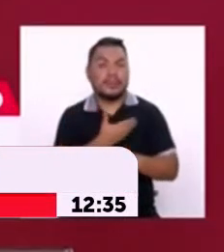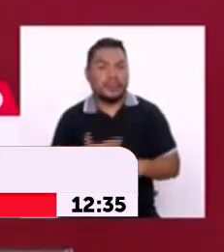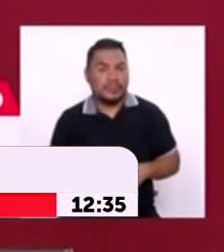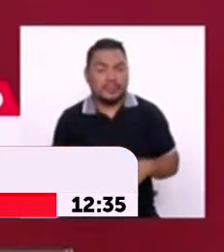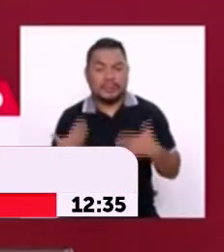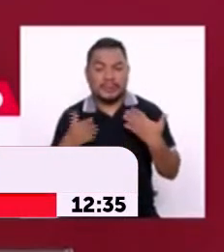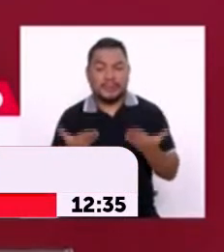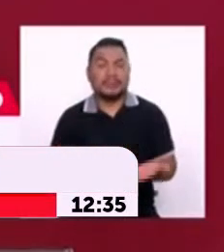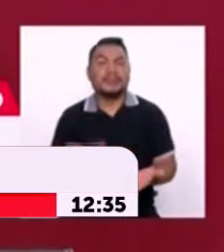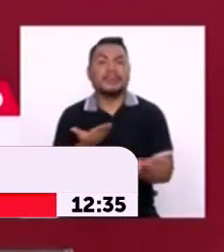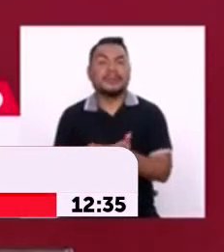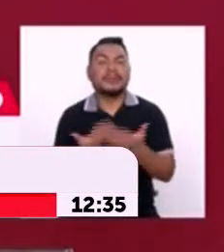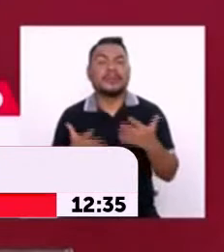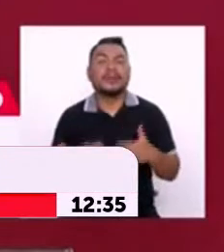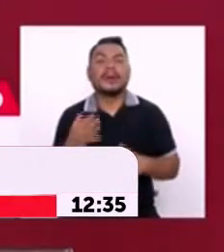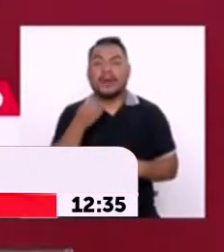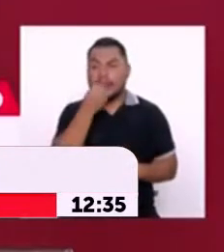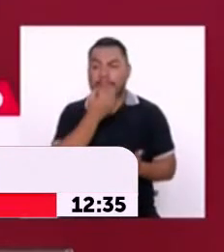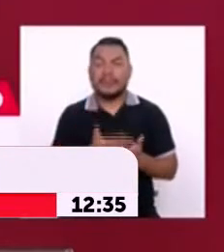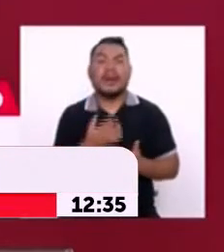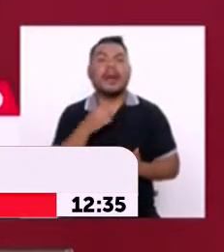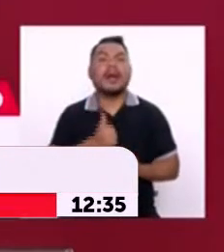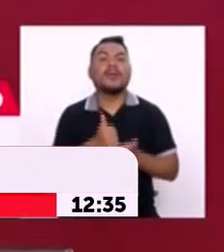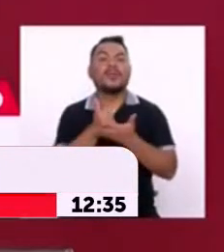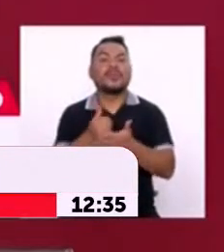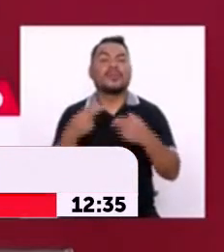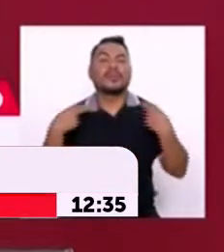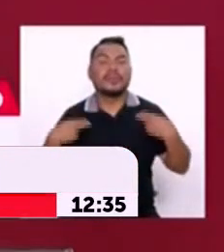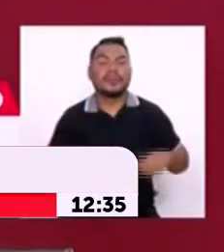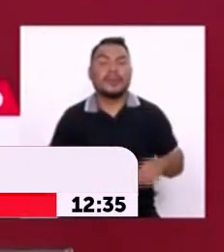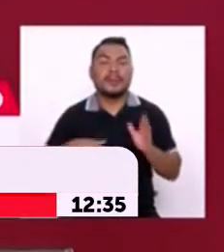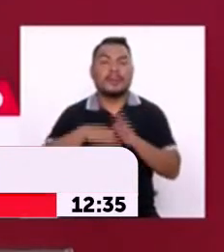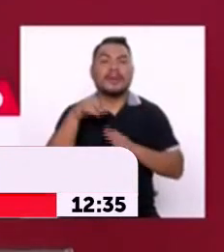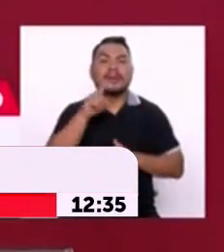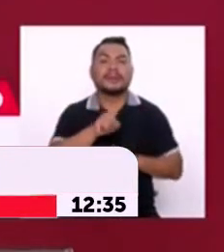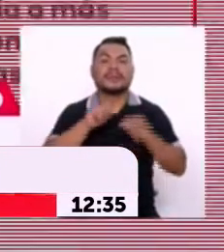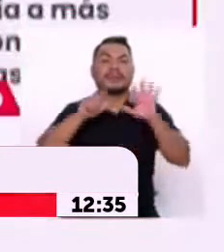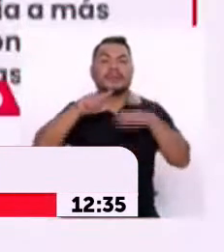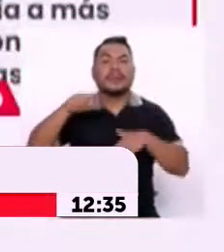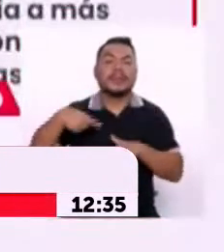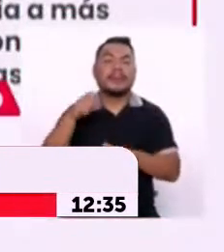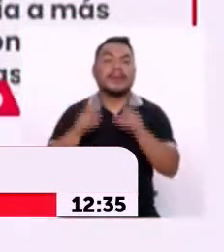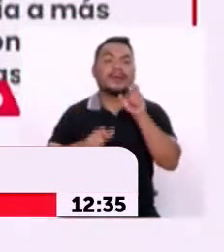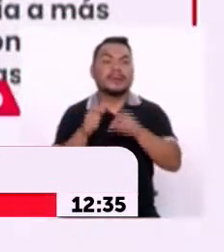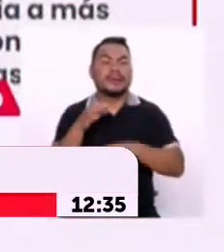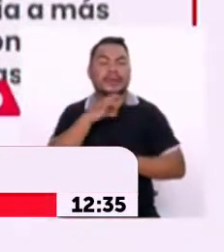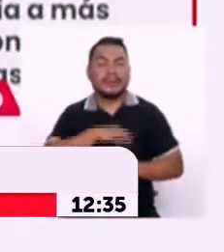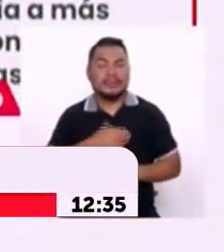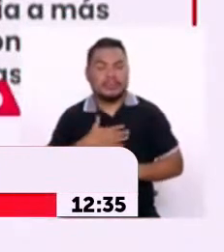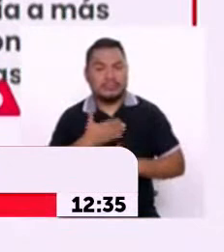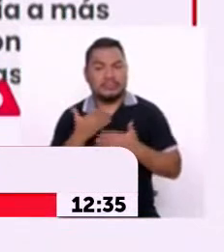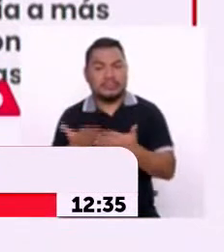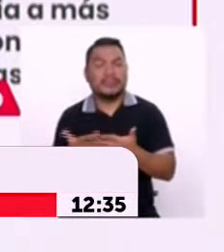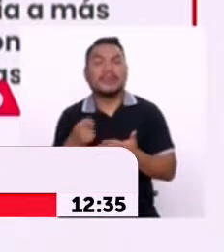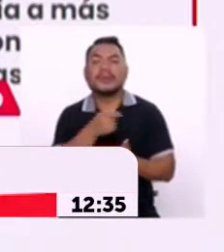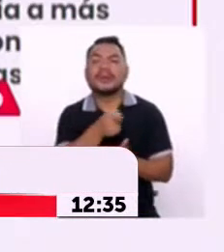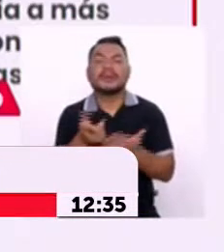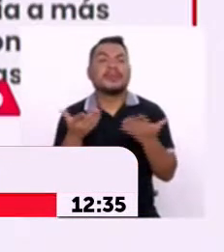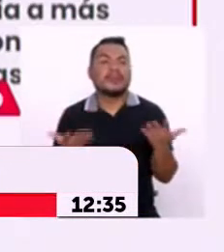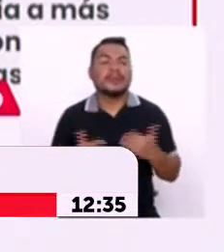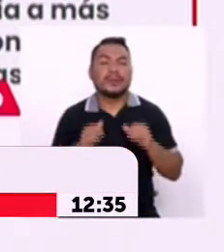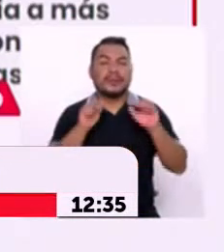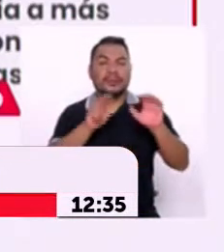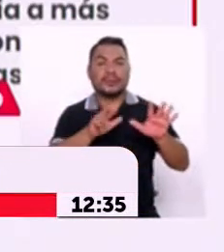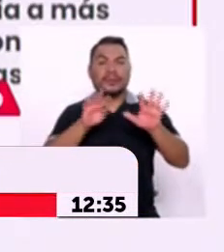Ejecutivo, se han entregado bienes de ayuda humanitaria a más de 17.000 personas damnificadas, de los